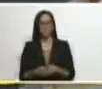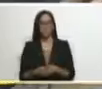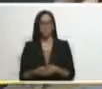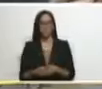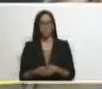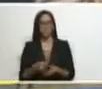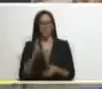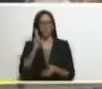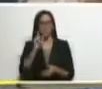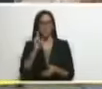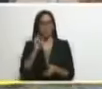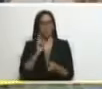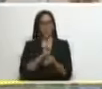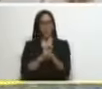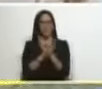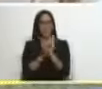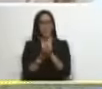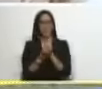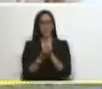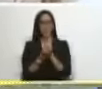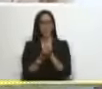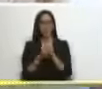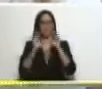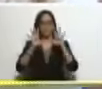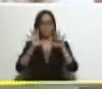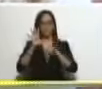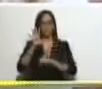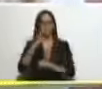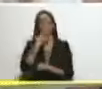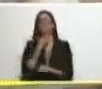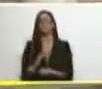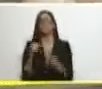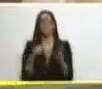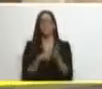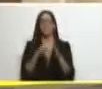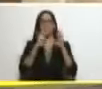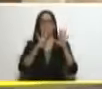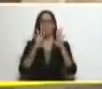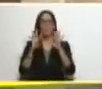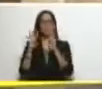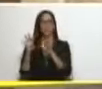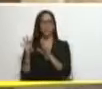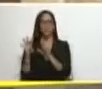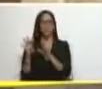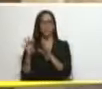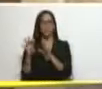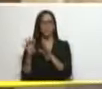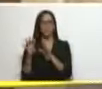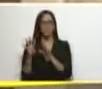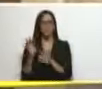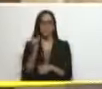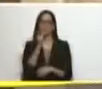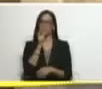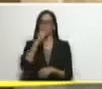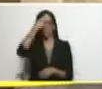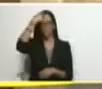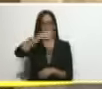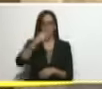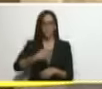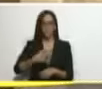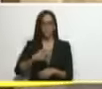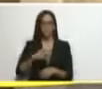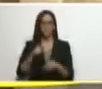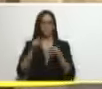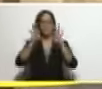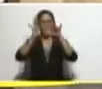El segundo referéndum, 15 de diciembre de 1999... para consultarle al pueblo el texto de